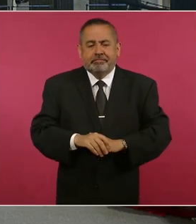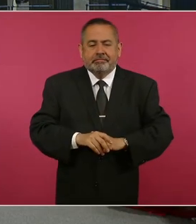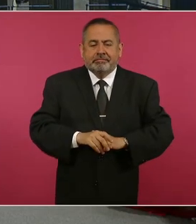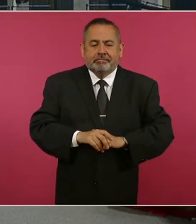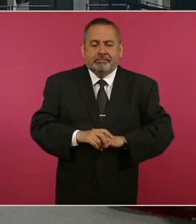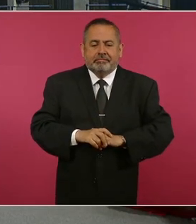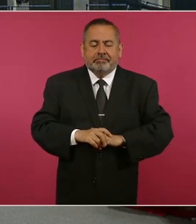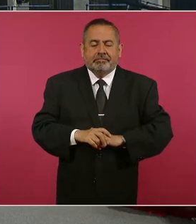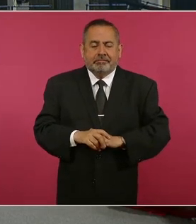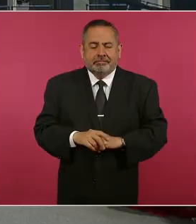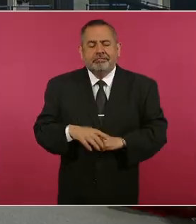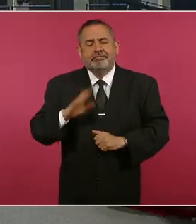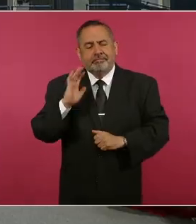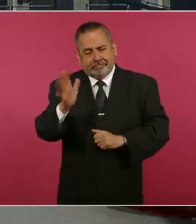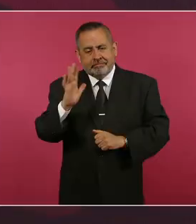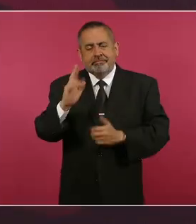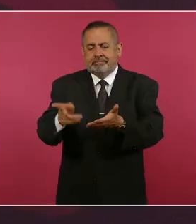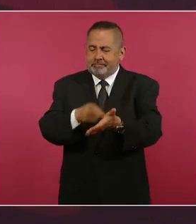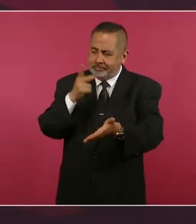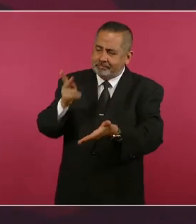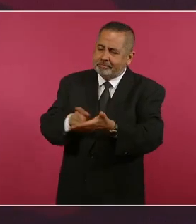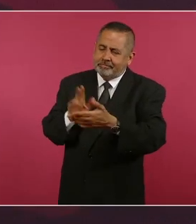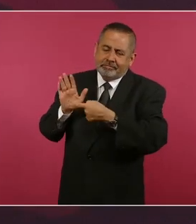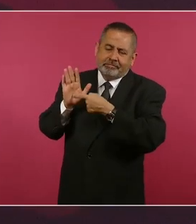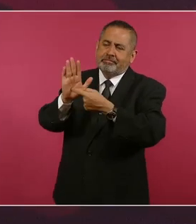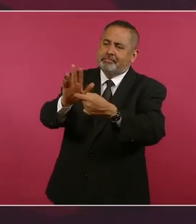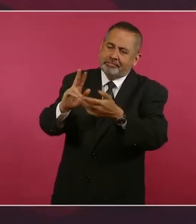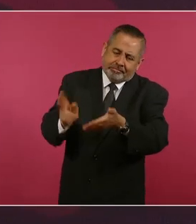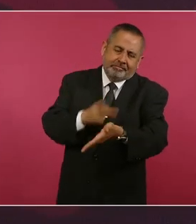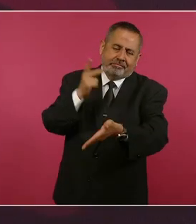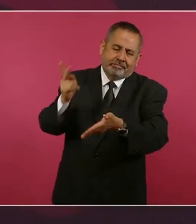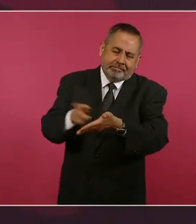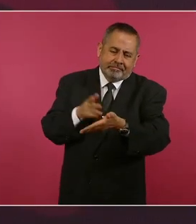Ya lo hemos expuesto varias veces,